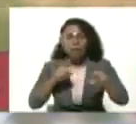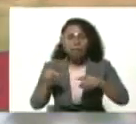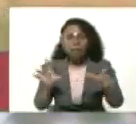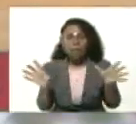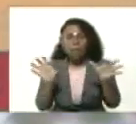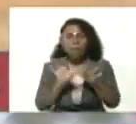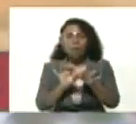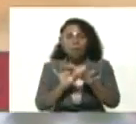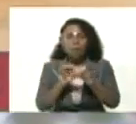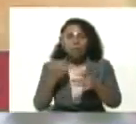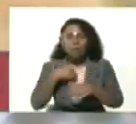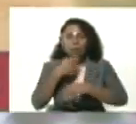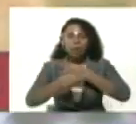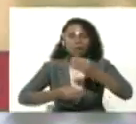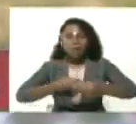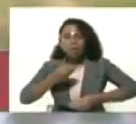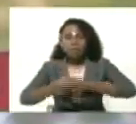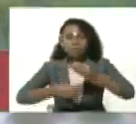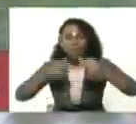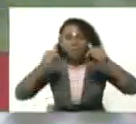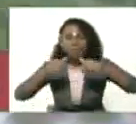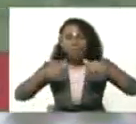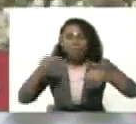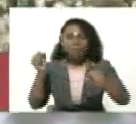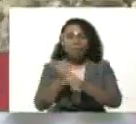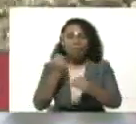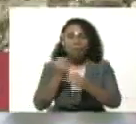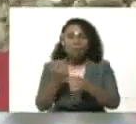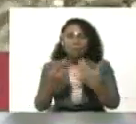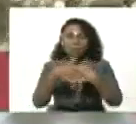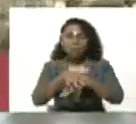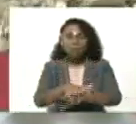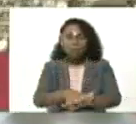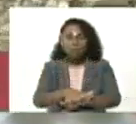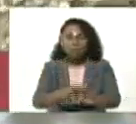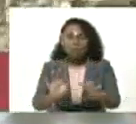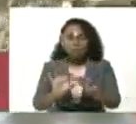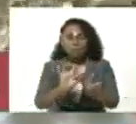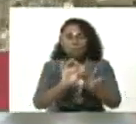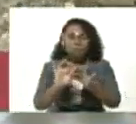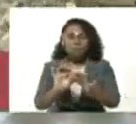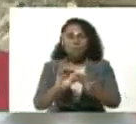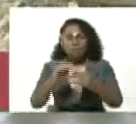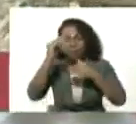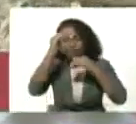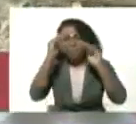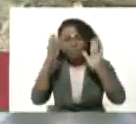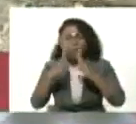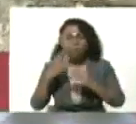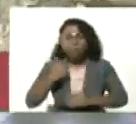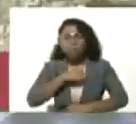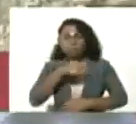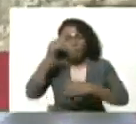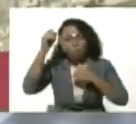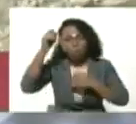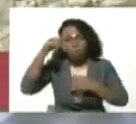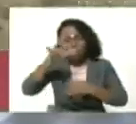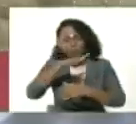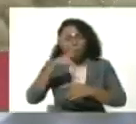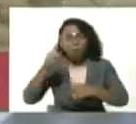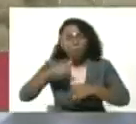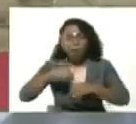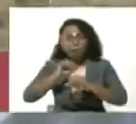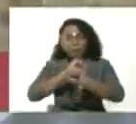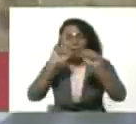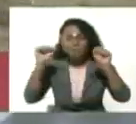unificado que estamos realizando aquí en esta operación integral y unificada para atender a nuestro pueblo. En la mañana de hoy